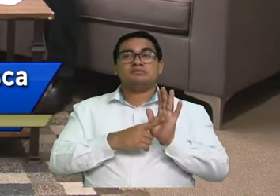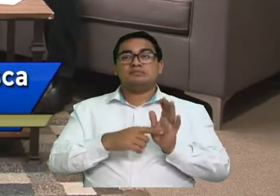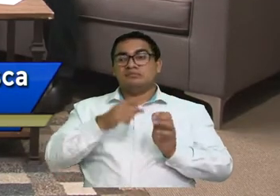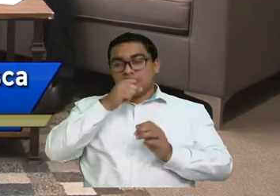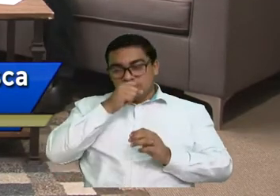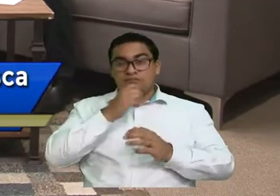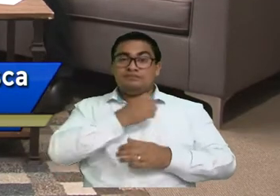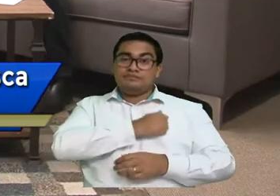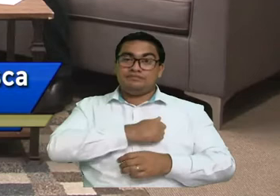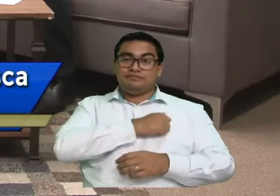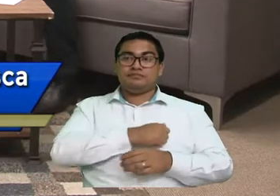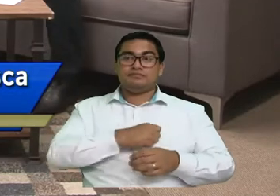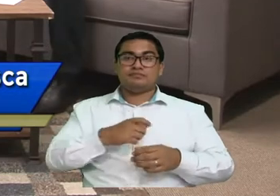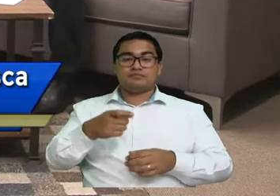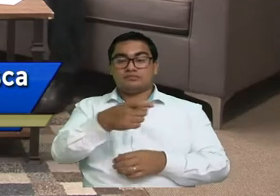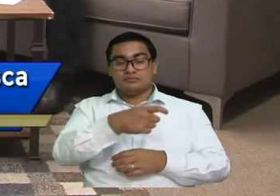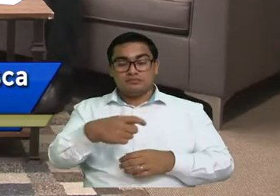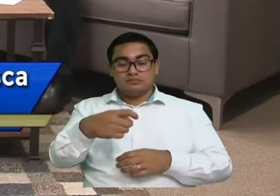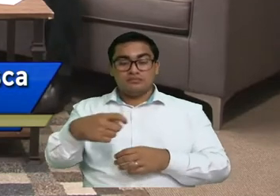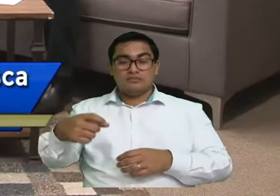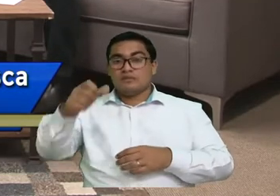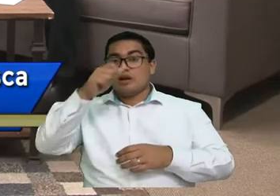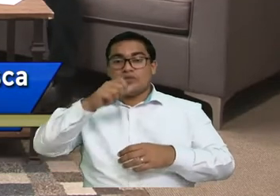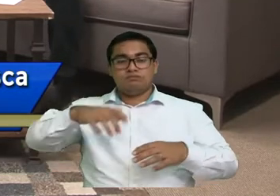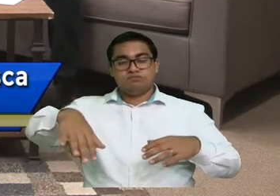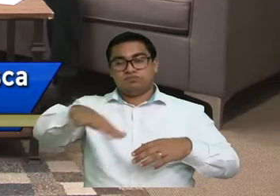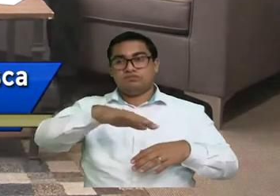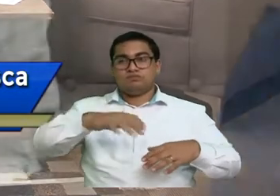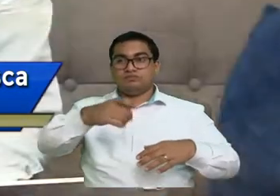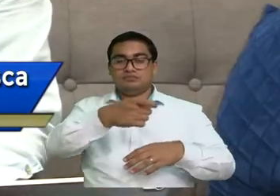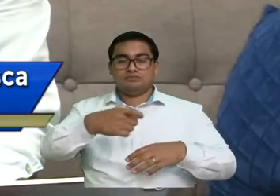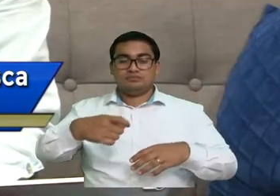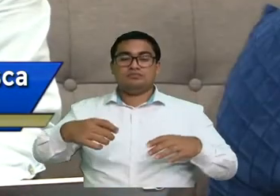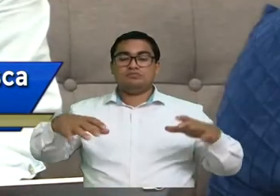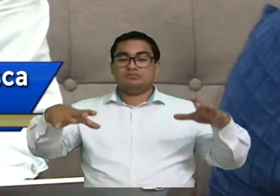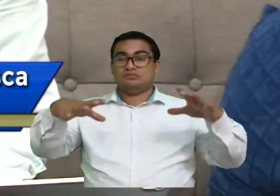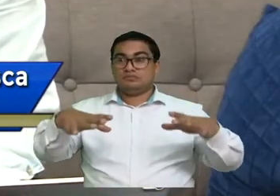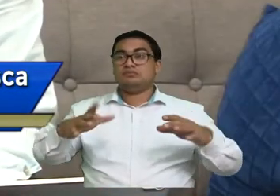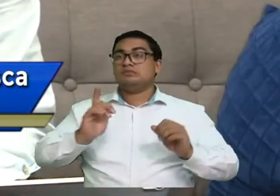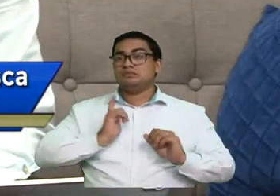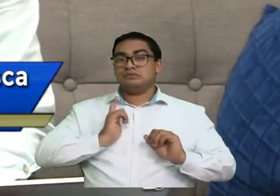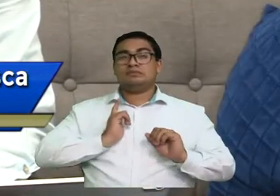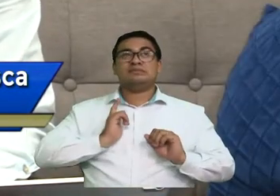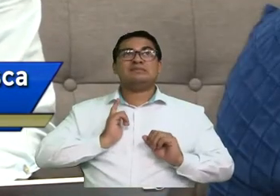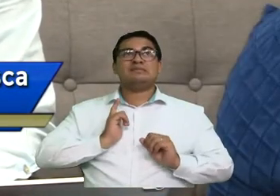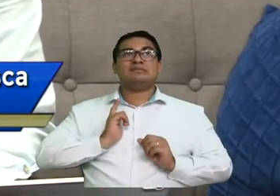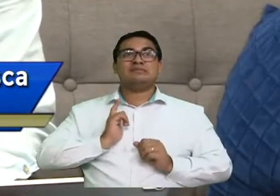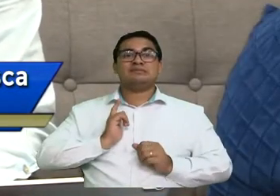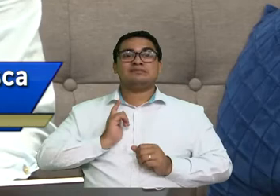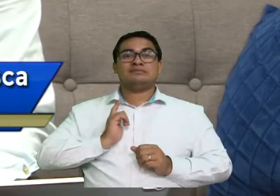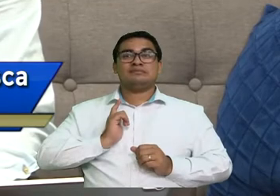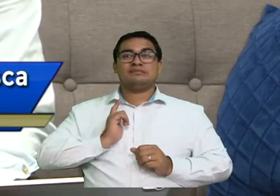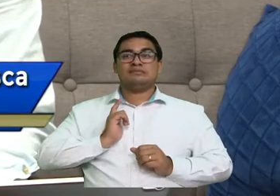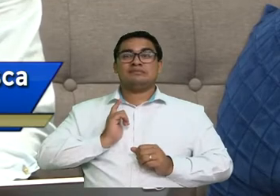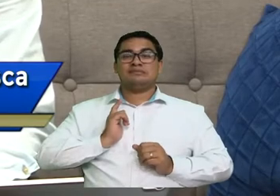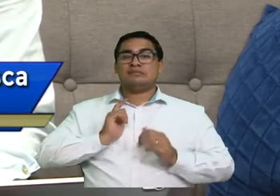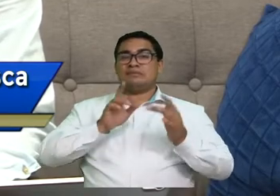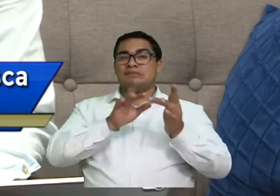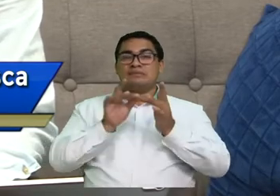perdón, el camarón, sí, de cultivo. Okay. El camarón de cultivo, que es otro de nuestros productos